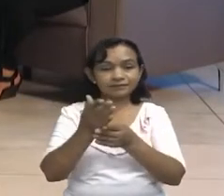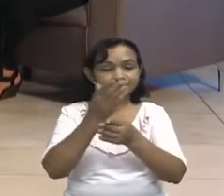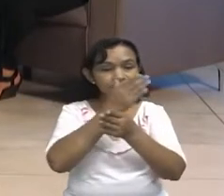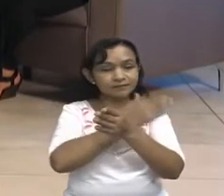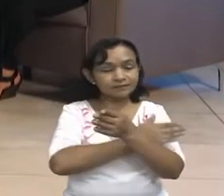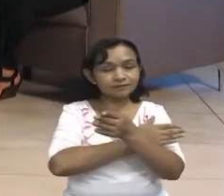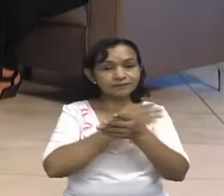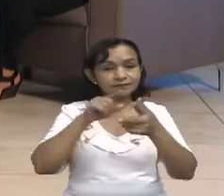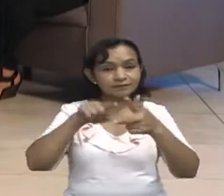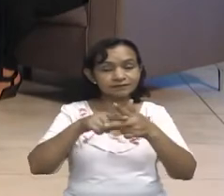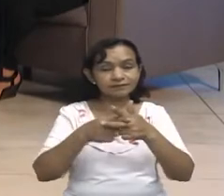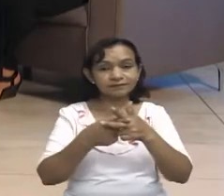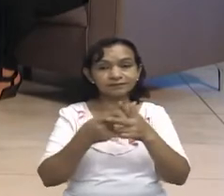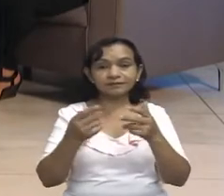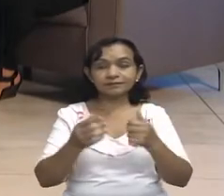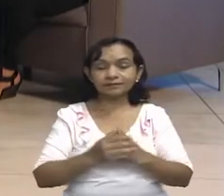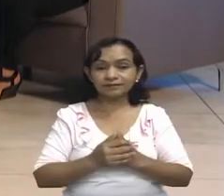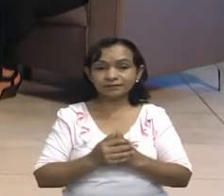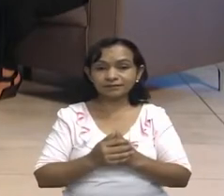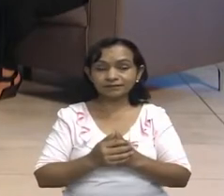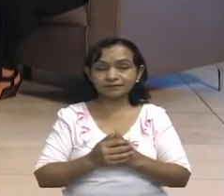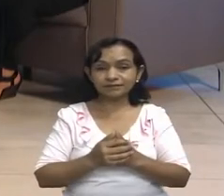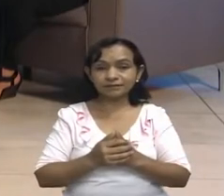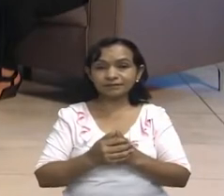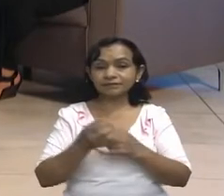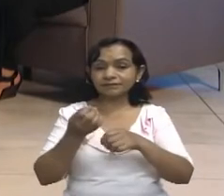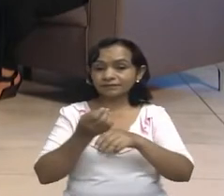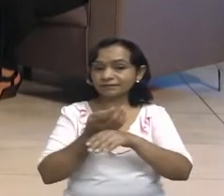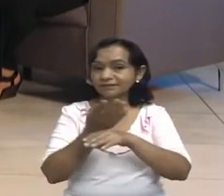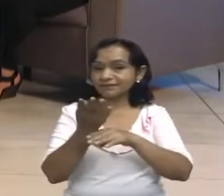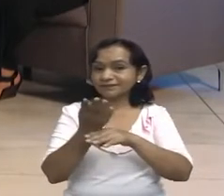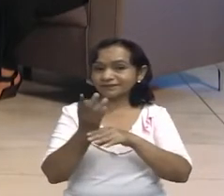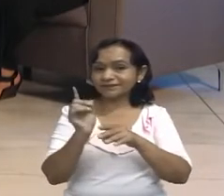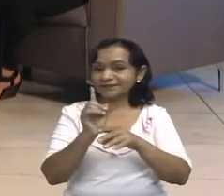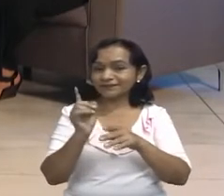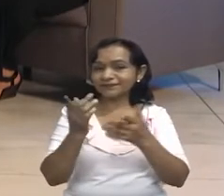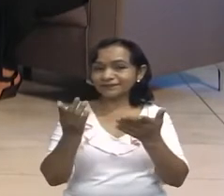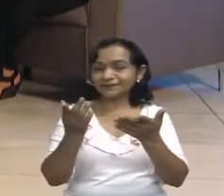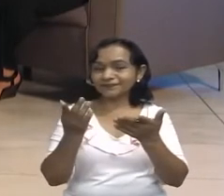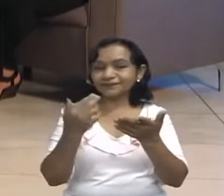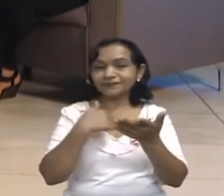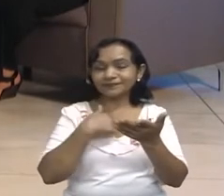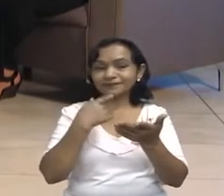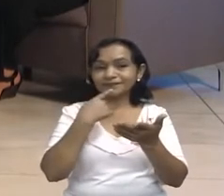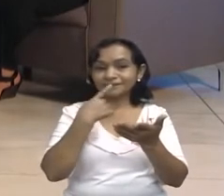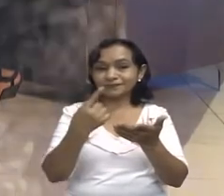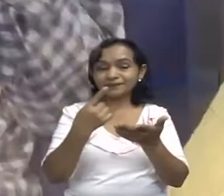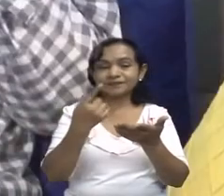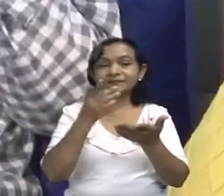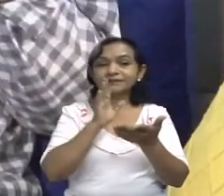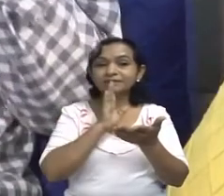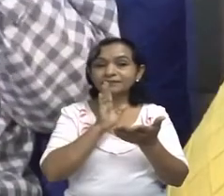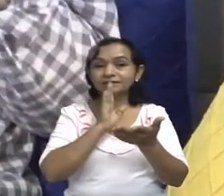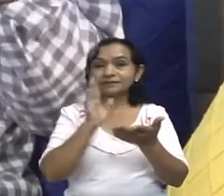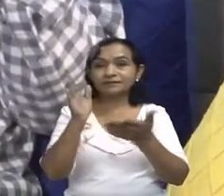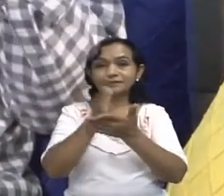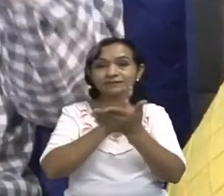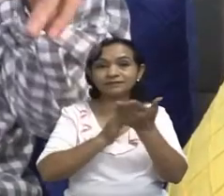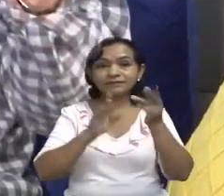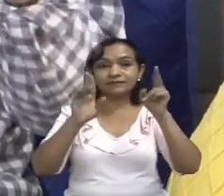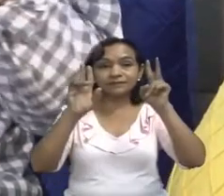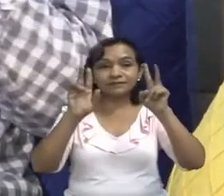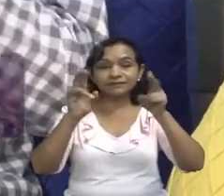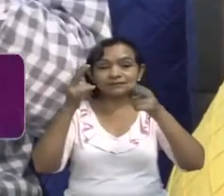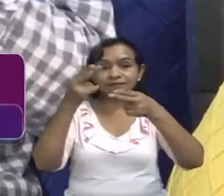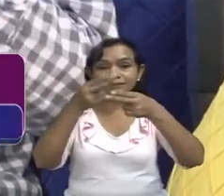ir ahí, claro, bueno, claro. No vine aquí a dar consejos, pero bueno, quisiera yo hacer mención de algunos aspectos y